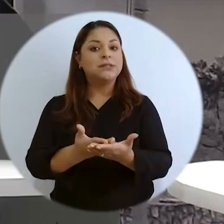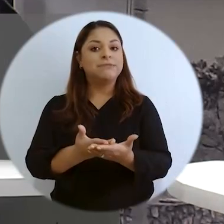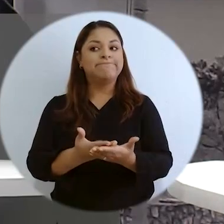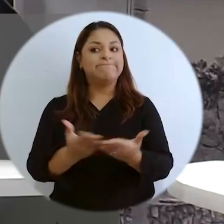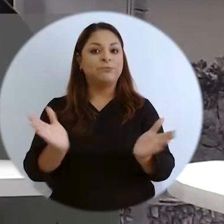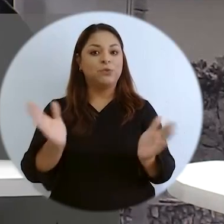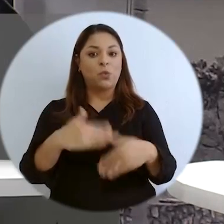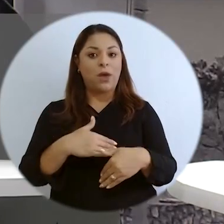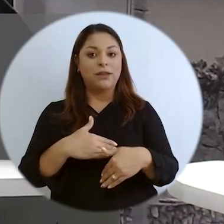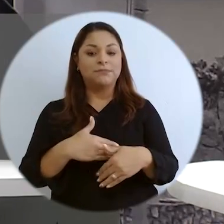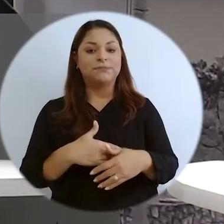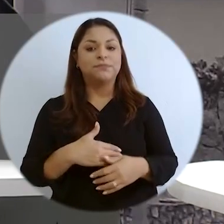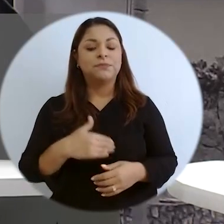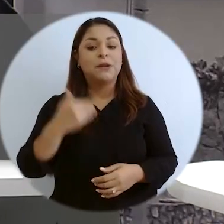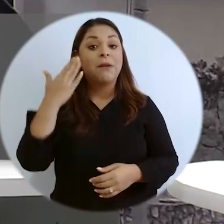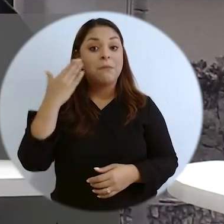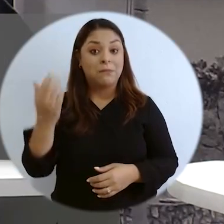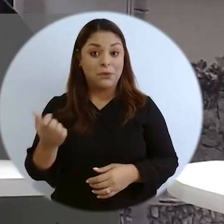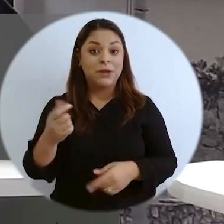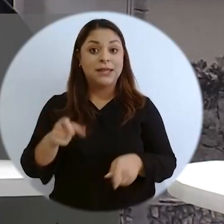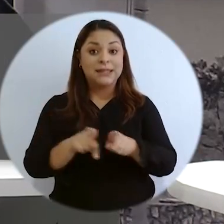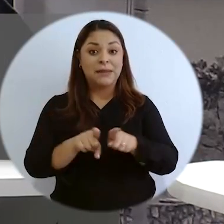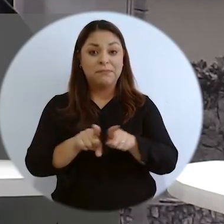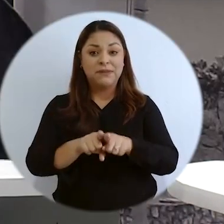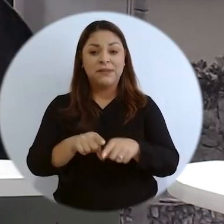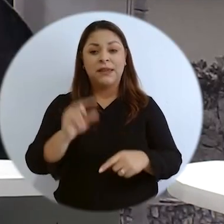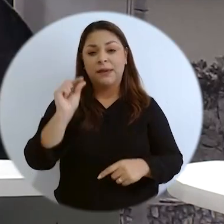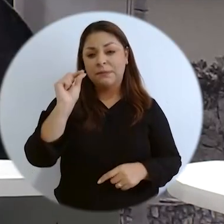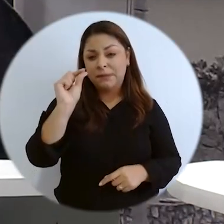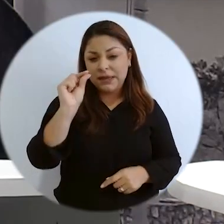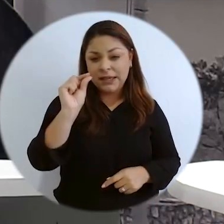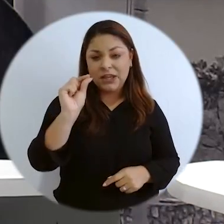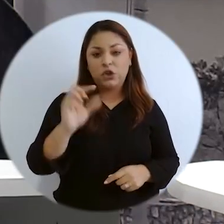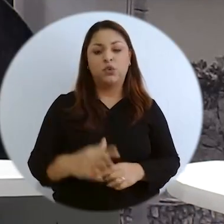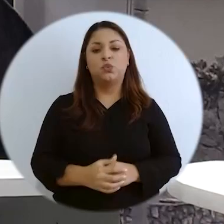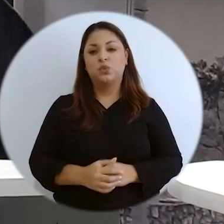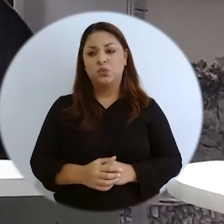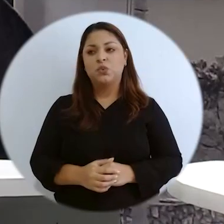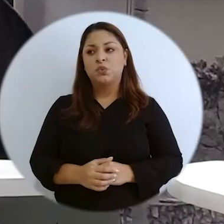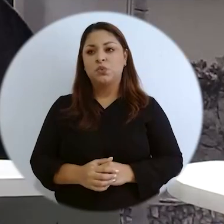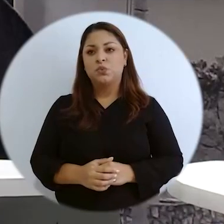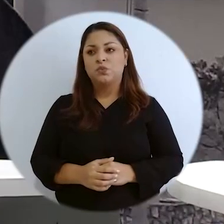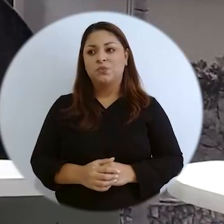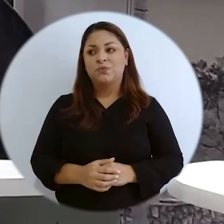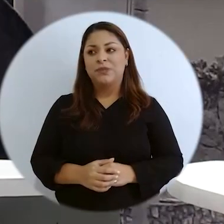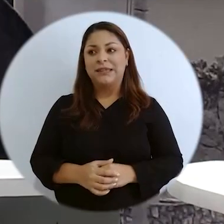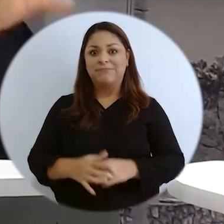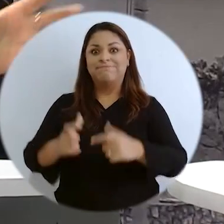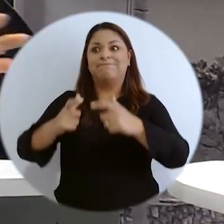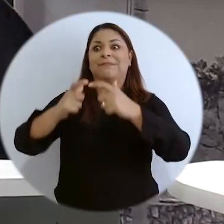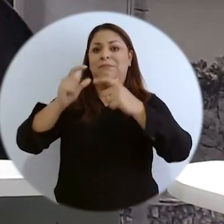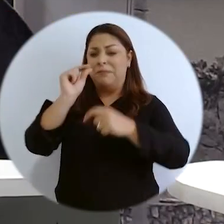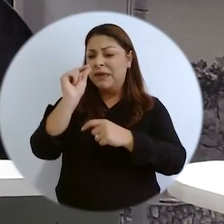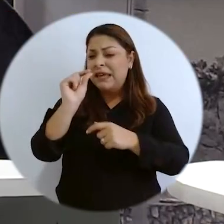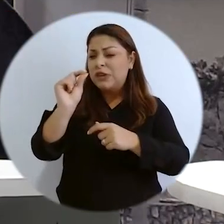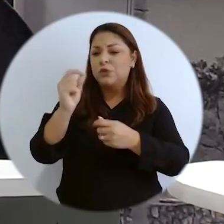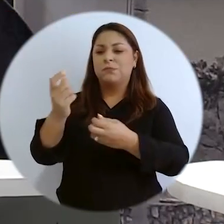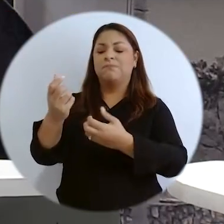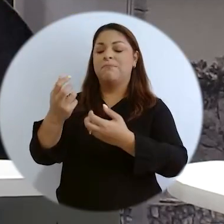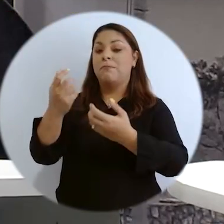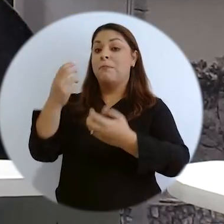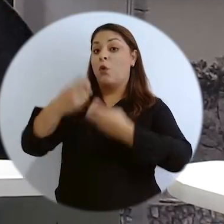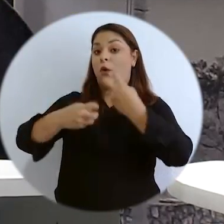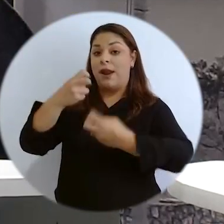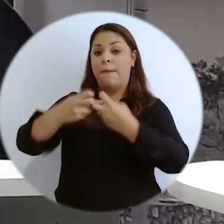No hay una propuesta para hacerlo, porque además estos pequeños que hacen parecer incendios, grandes incendios,